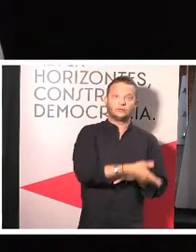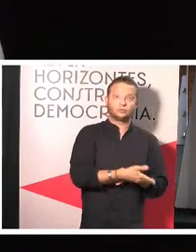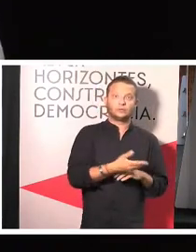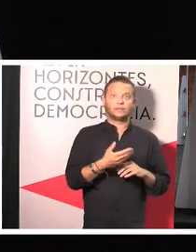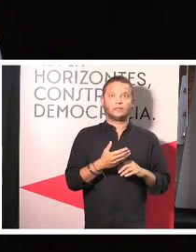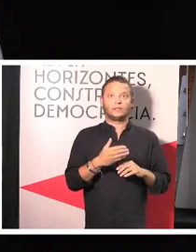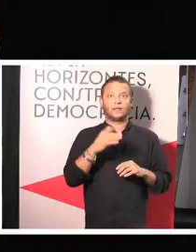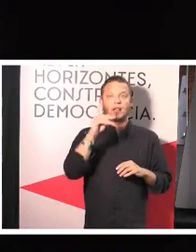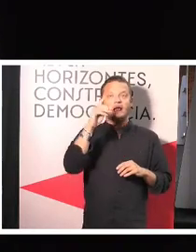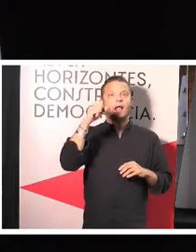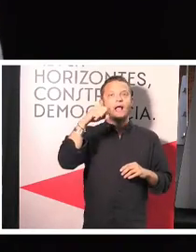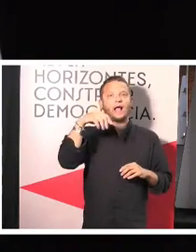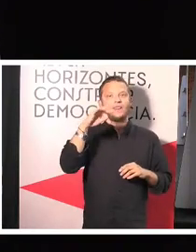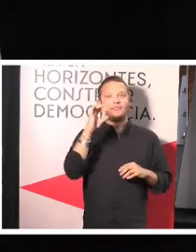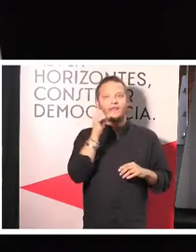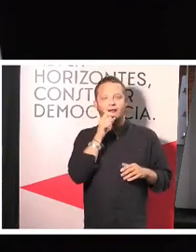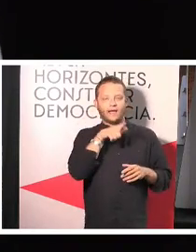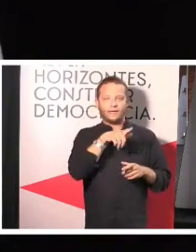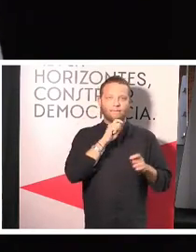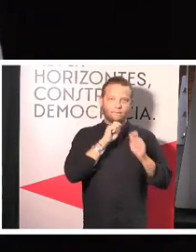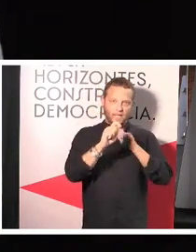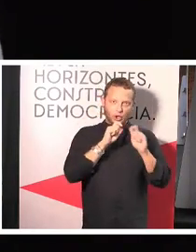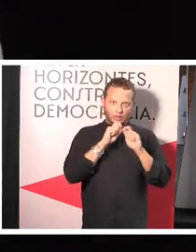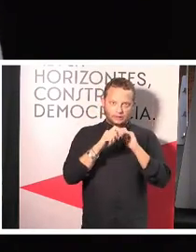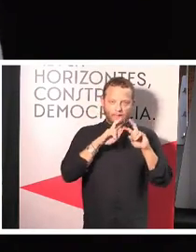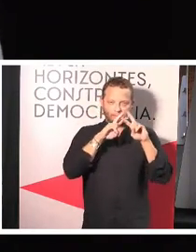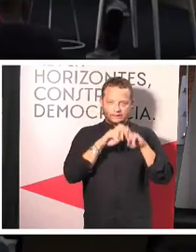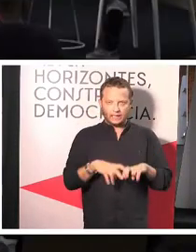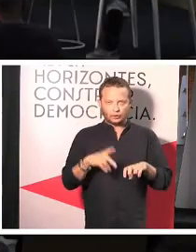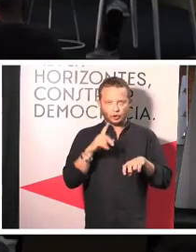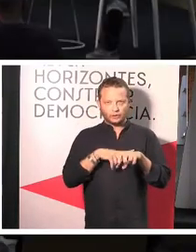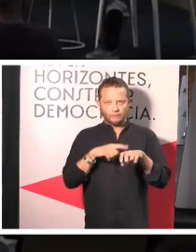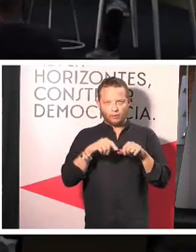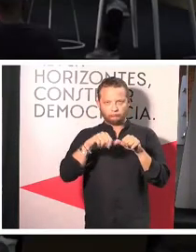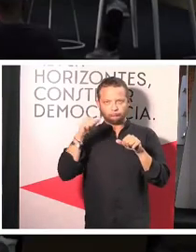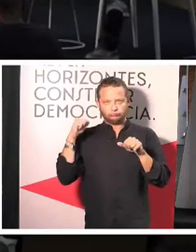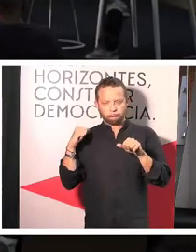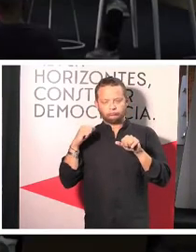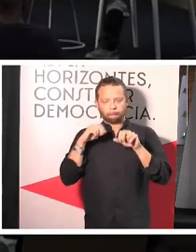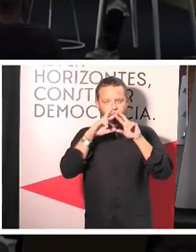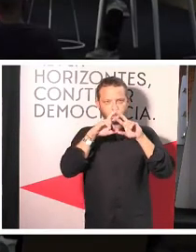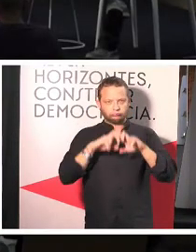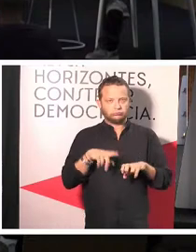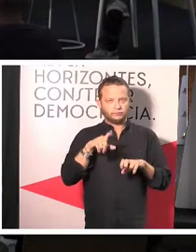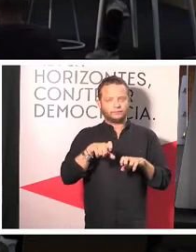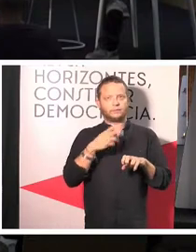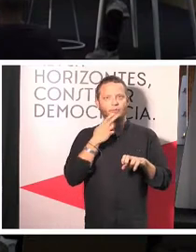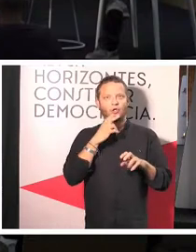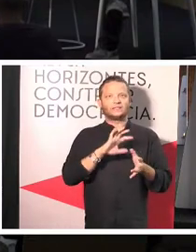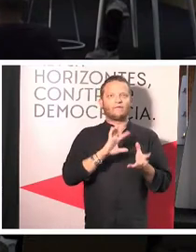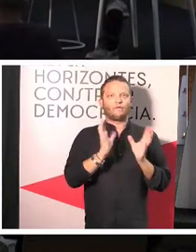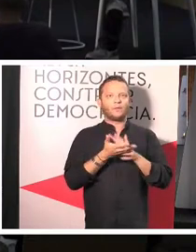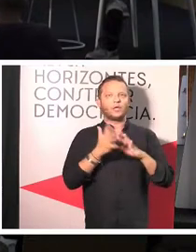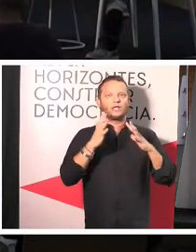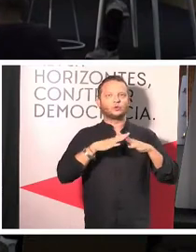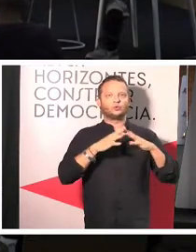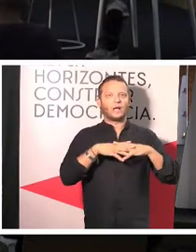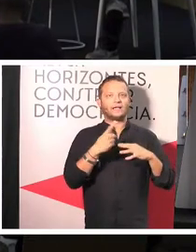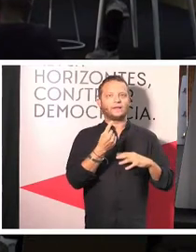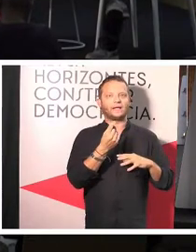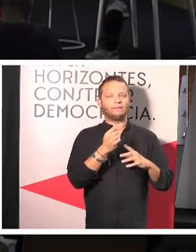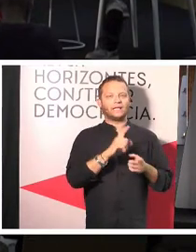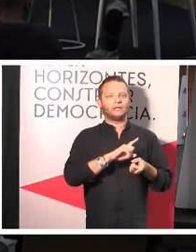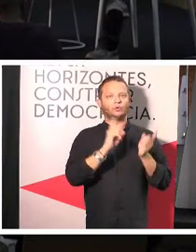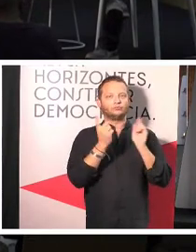Ekaitz Cancela, que es un periodista que lleva investigando desde hace tiempo esto de las transformaciones estructurales del capitalismo,